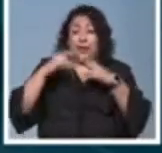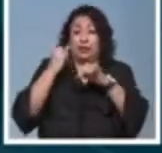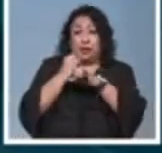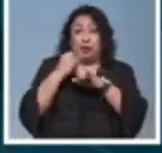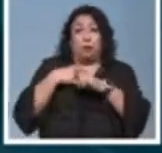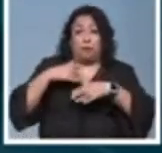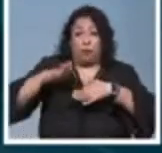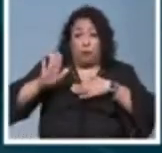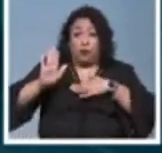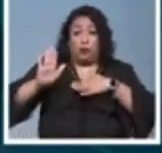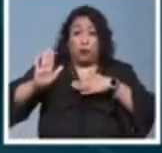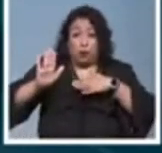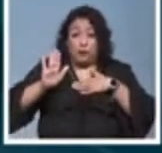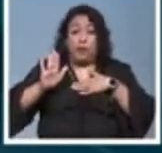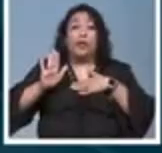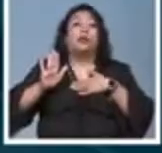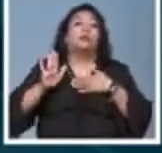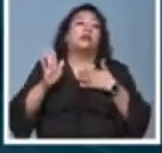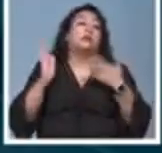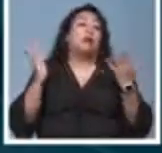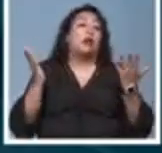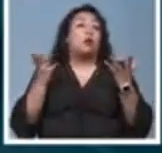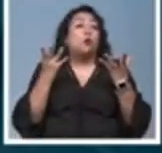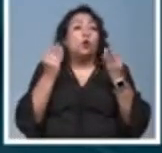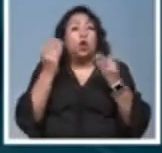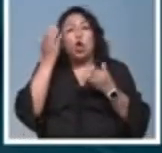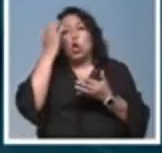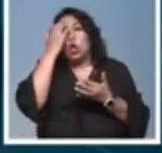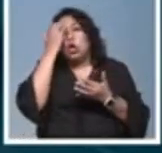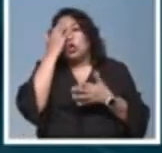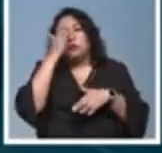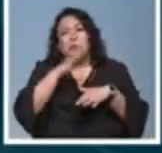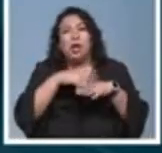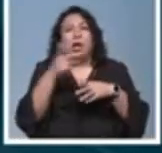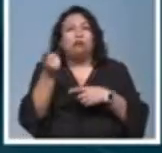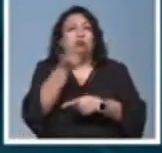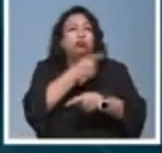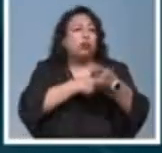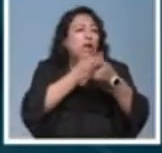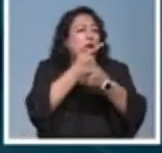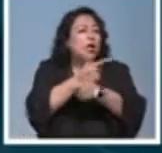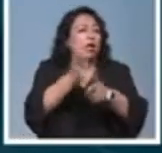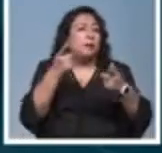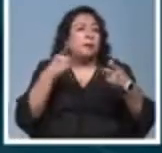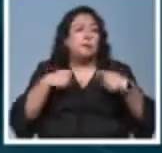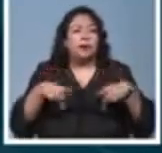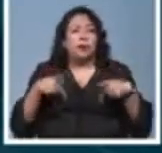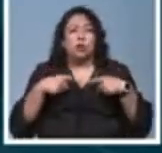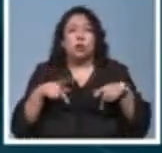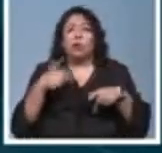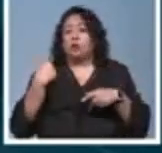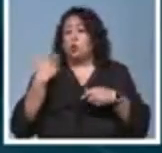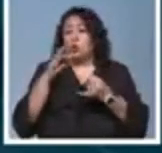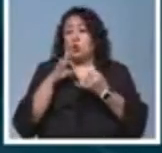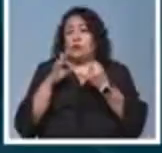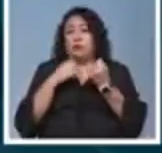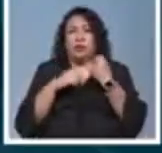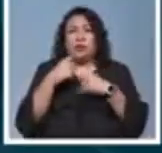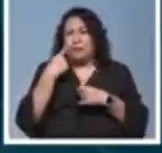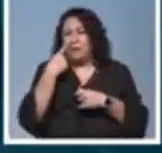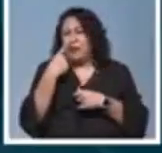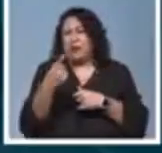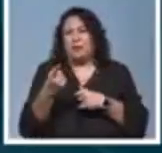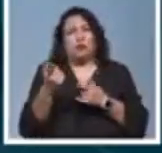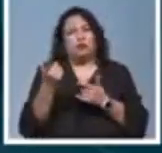nos prometía que eran pues el flujo de conocimiento, el intercambio libre entre personas, pues en los últimos años se ha visto